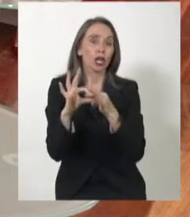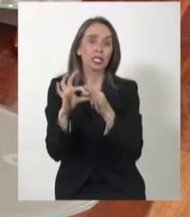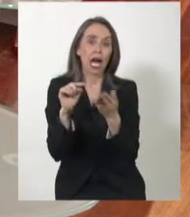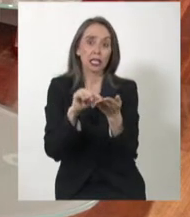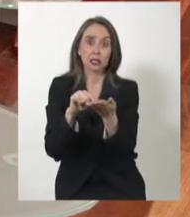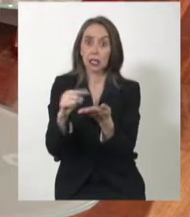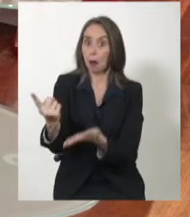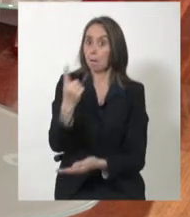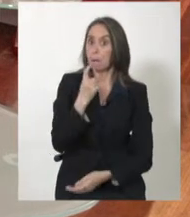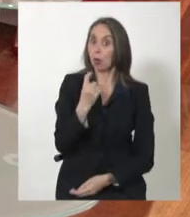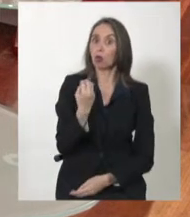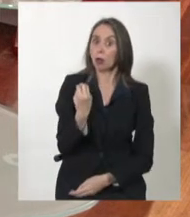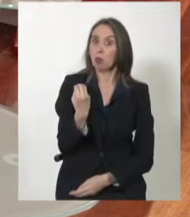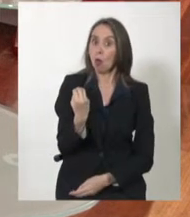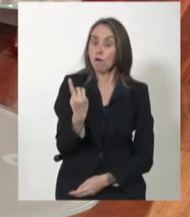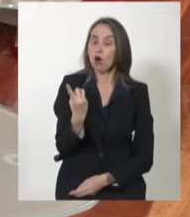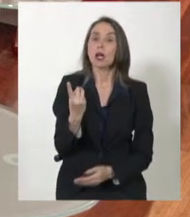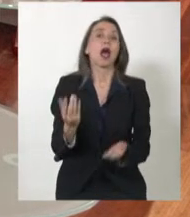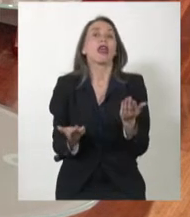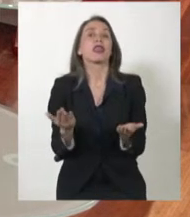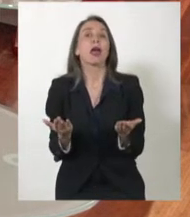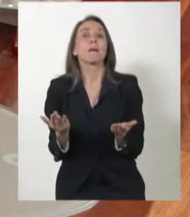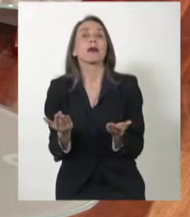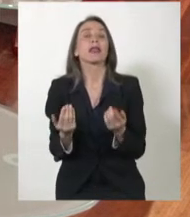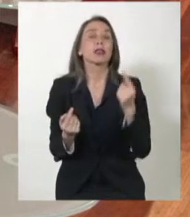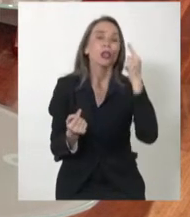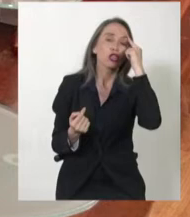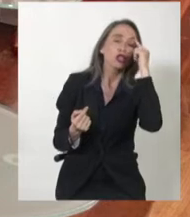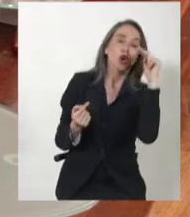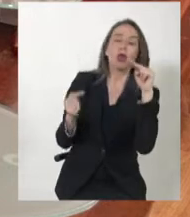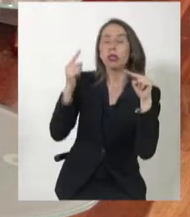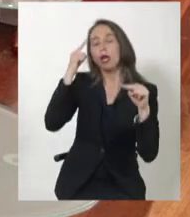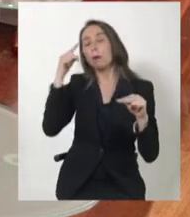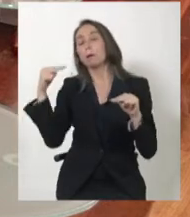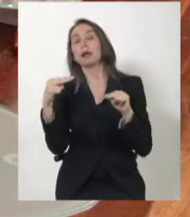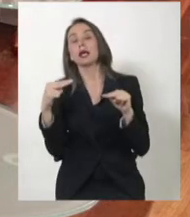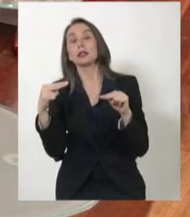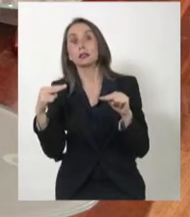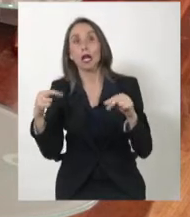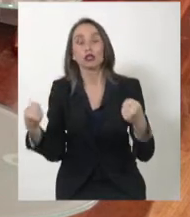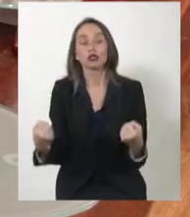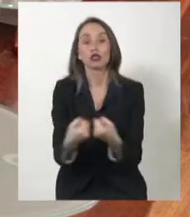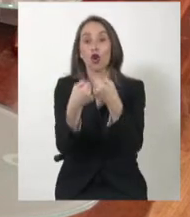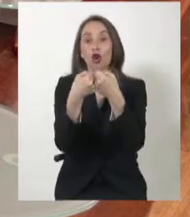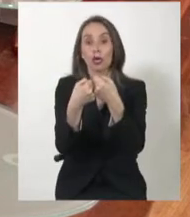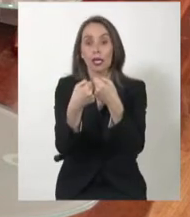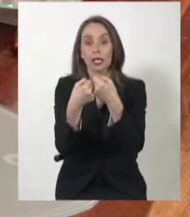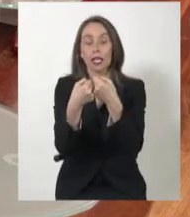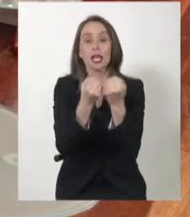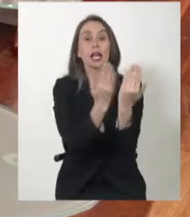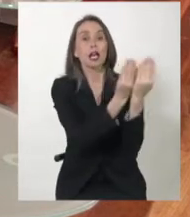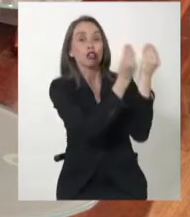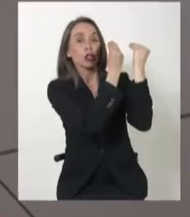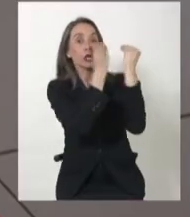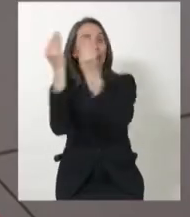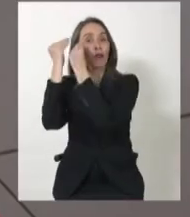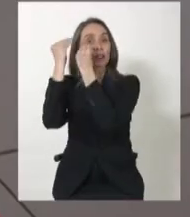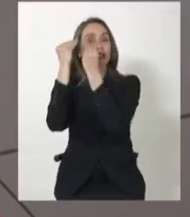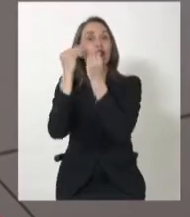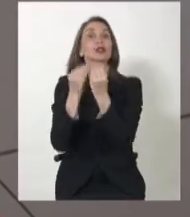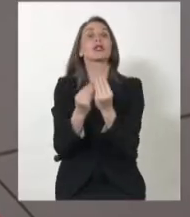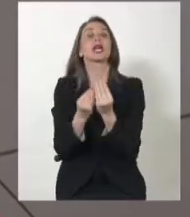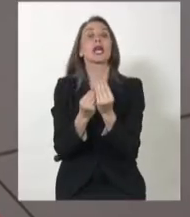súper buena, pero aquí depende desde dónde uno está pensando, ¿no? Y aquí entran en colisión las escuelas del constitucionalismo,